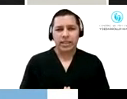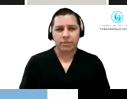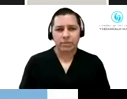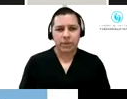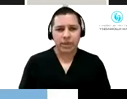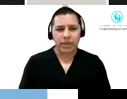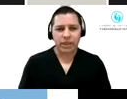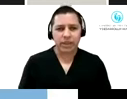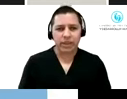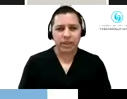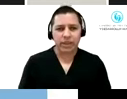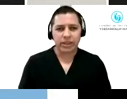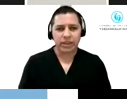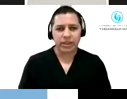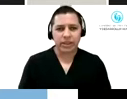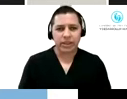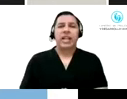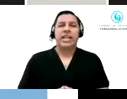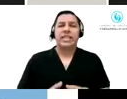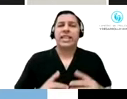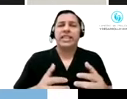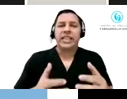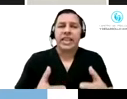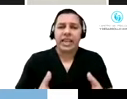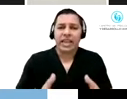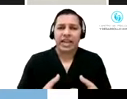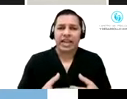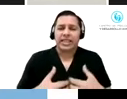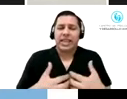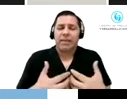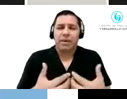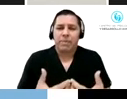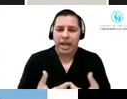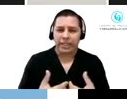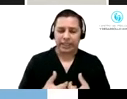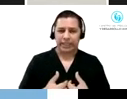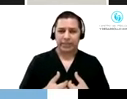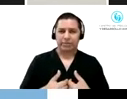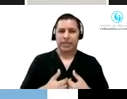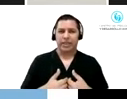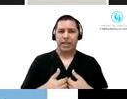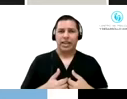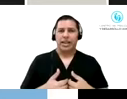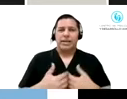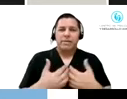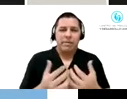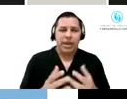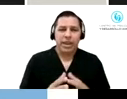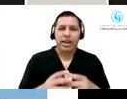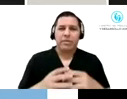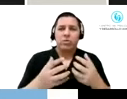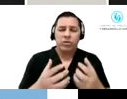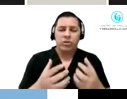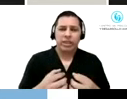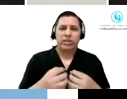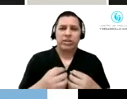Isel Céspedes, dice, bueno, a la niña se le chinea, se le apapacha, ¿verdad?